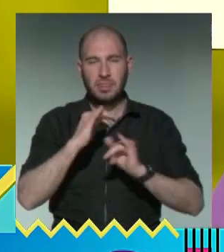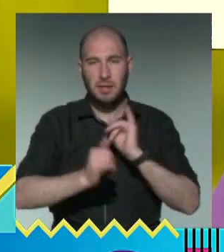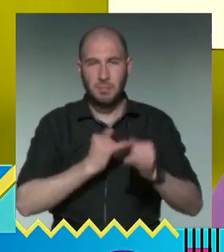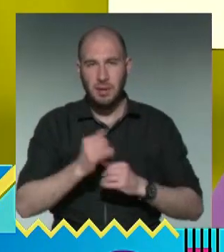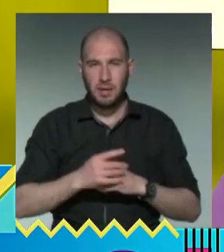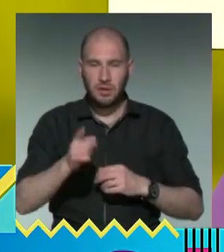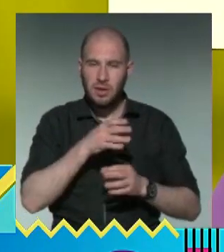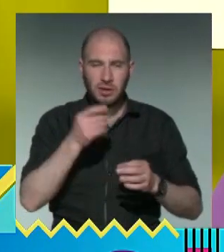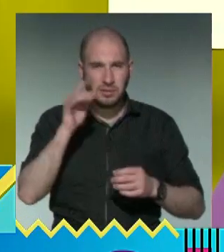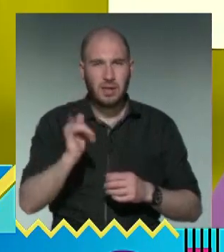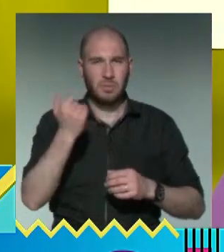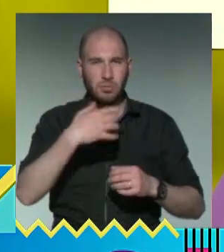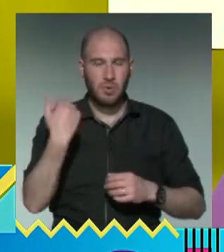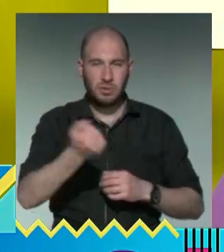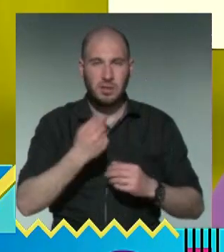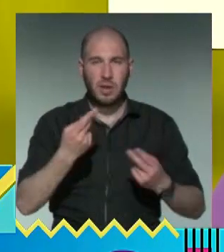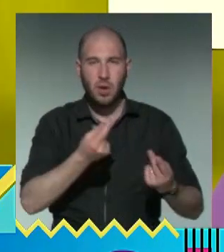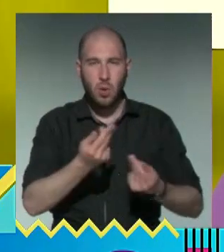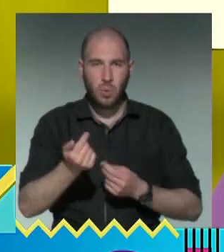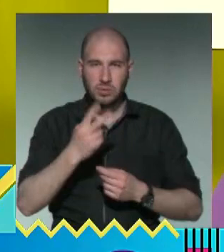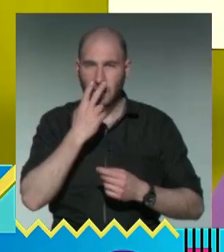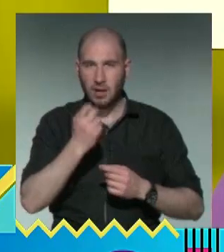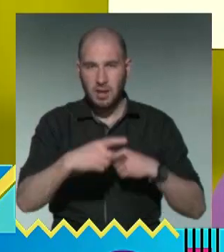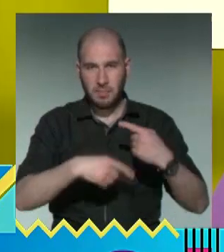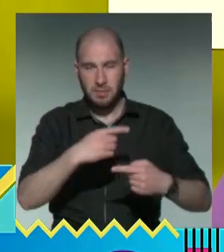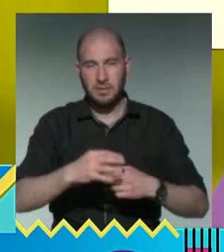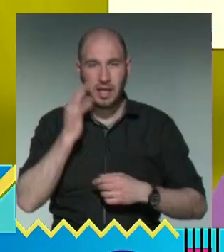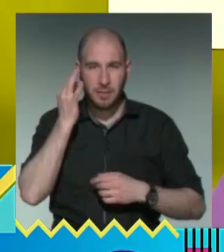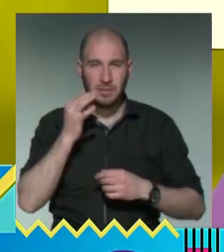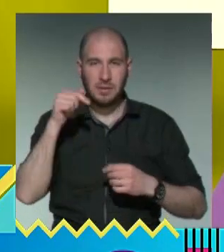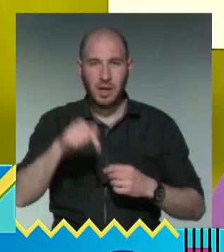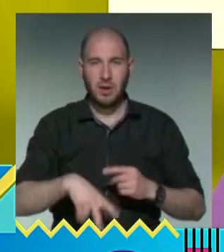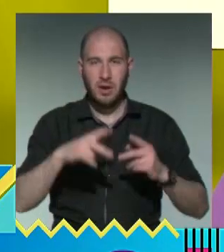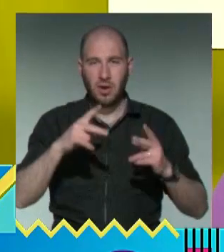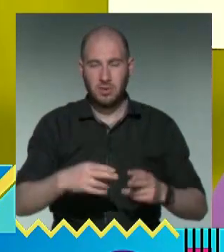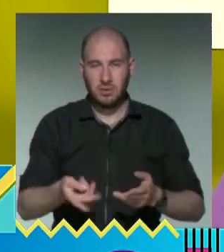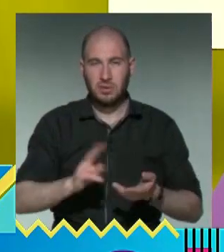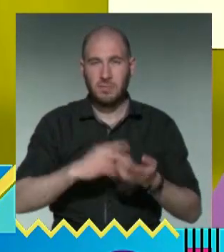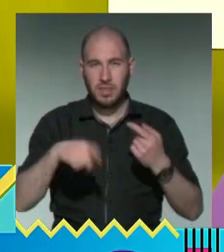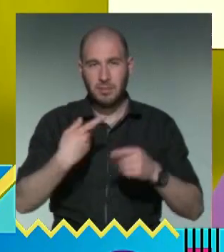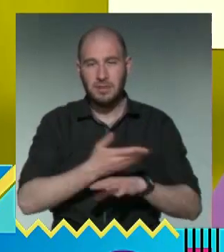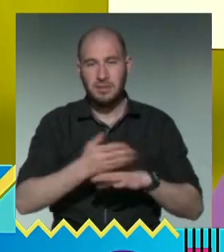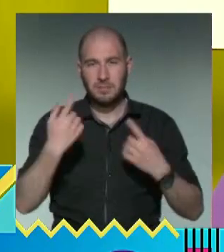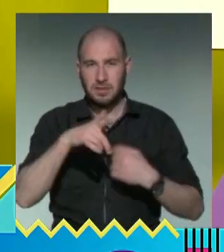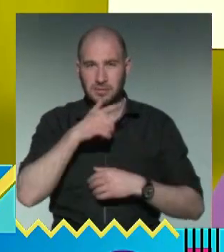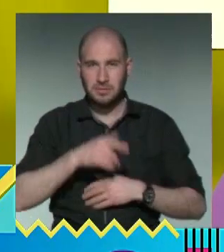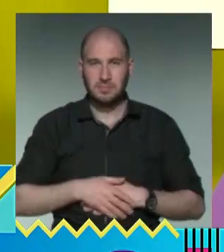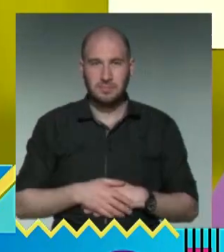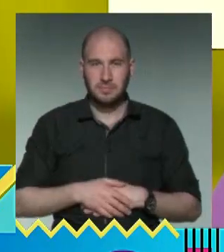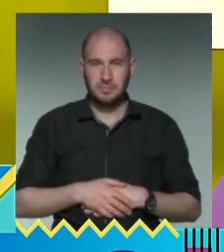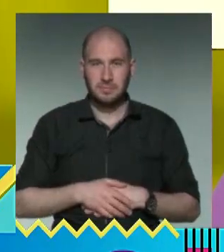la concientización acerca de la importancia del uso de estas energías limpias. Ahora sí, nos vamos a un nuevo corte y enseguida continuamos con más distintos